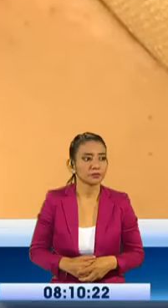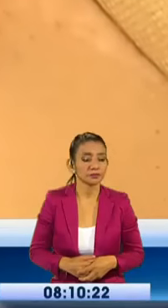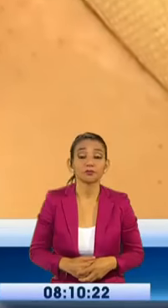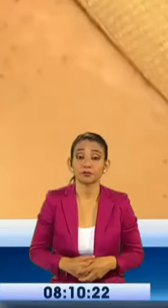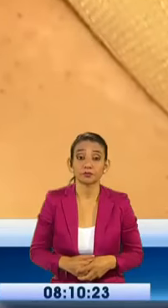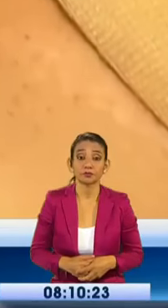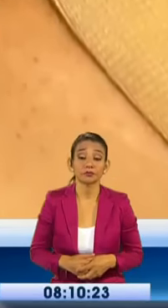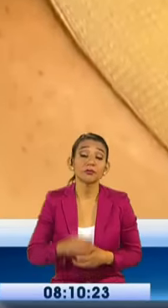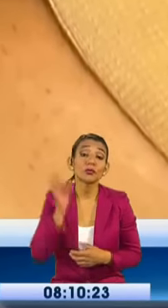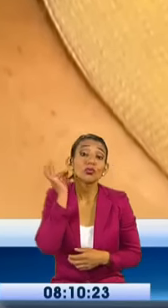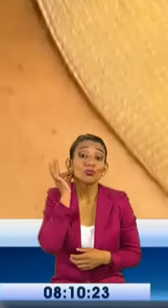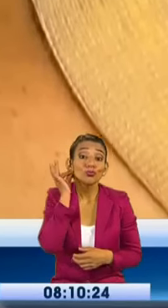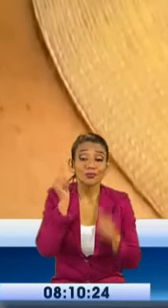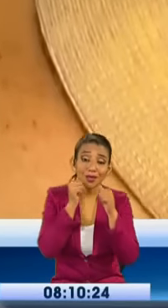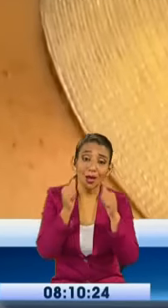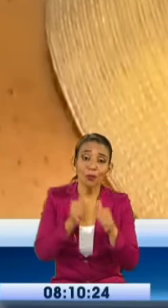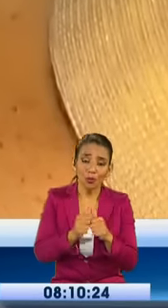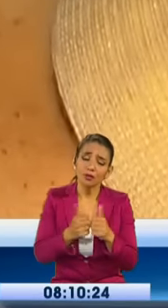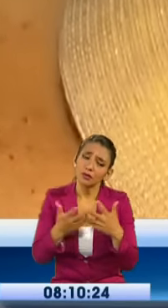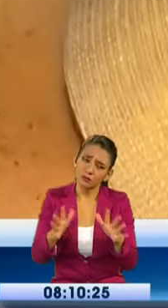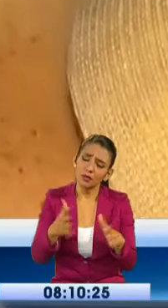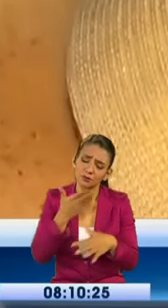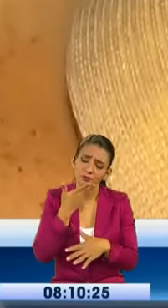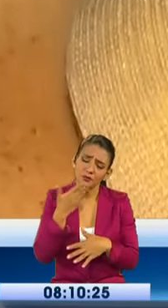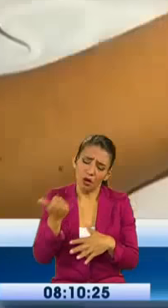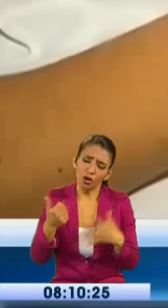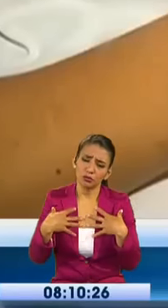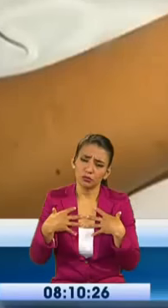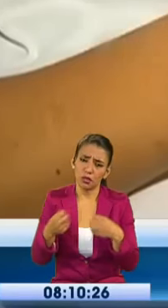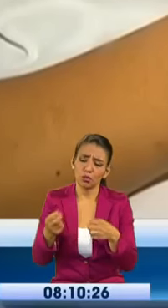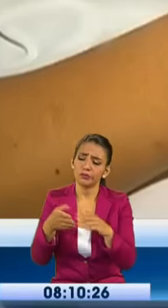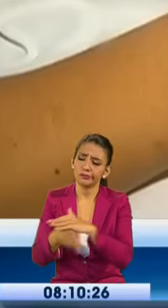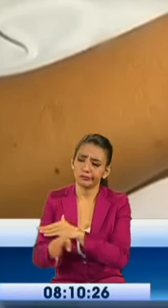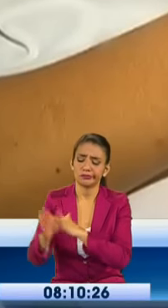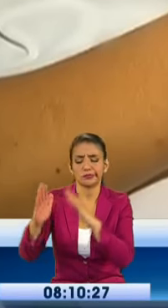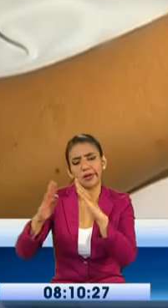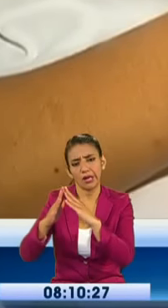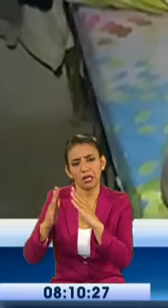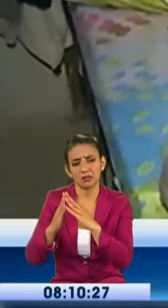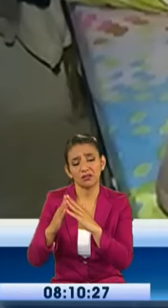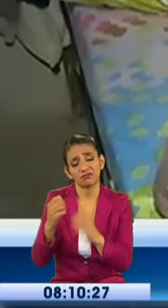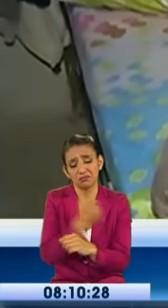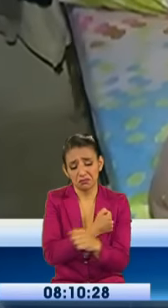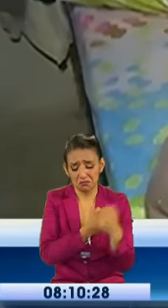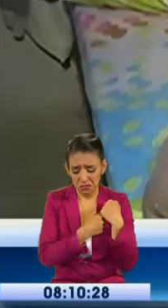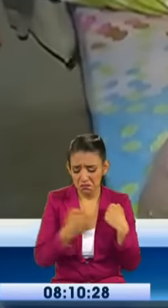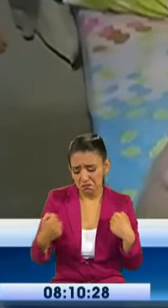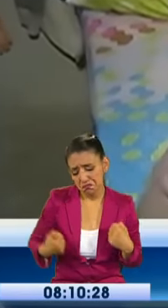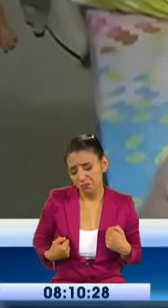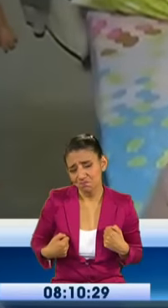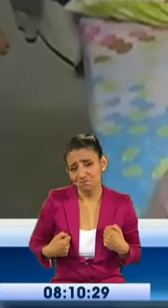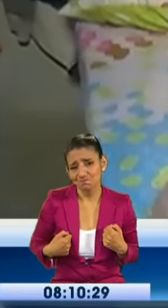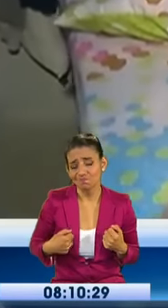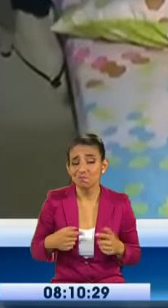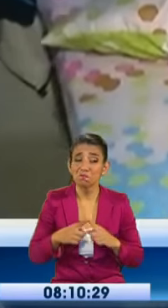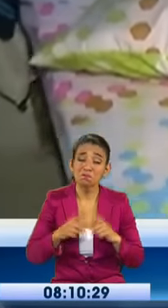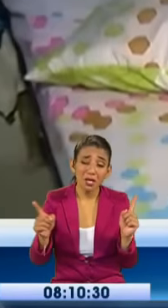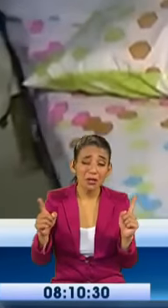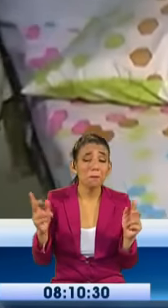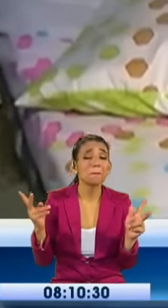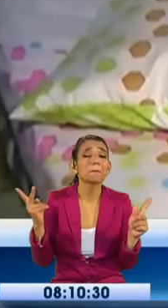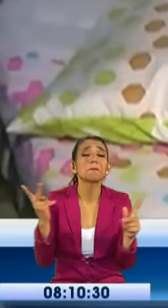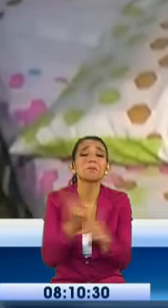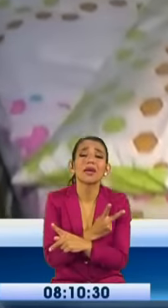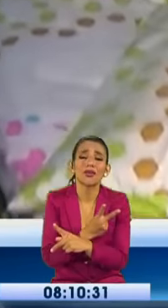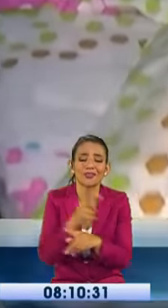Actualmente la señora se recupera al interior de su domicilio. A pesar de las múltiples heridas que marcan su cuerpo, nada le resulta más doloroso que no